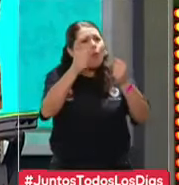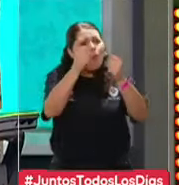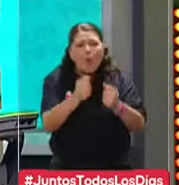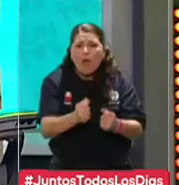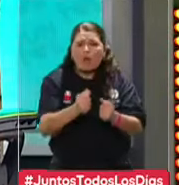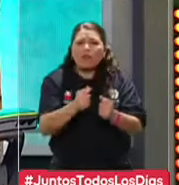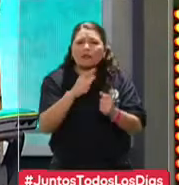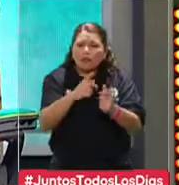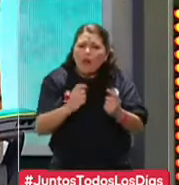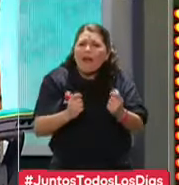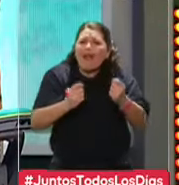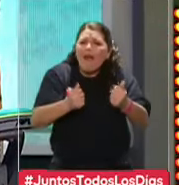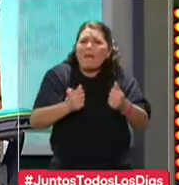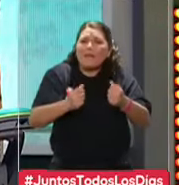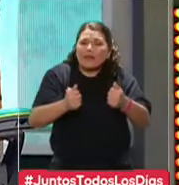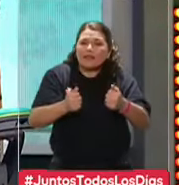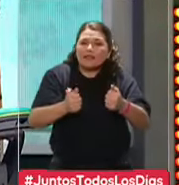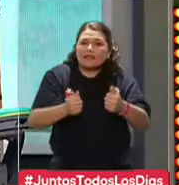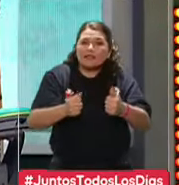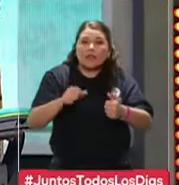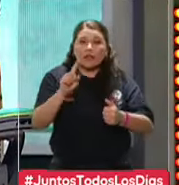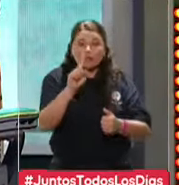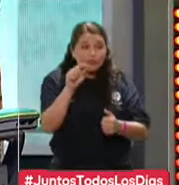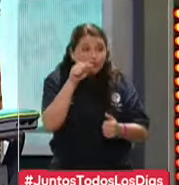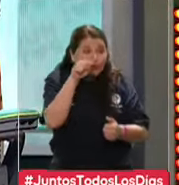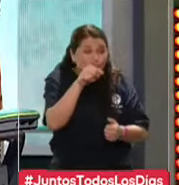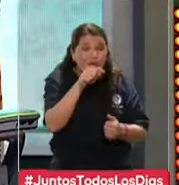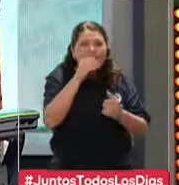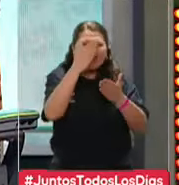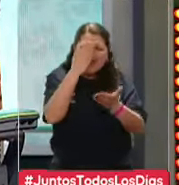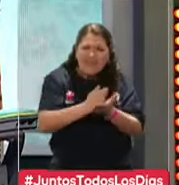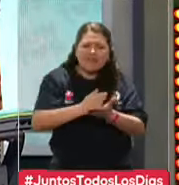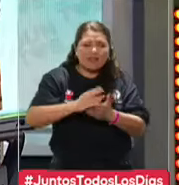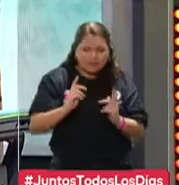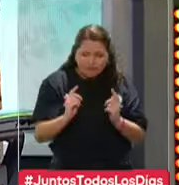hacer. Solo a ti te falta darte cuenta. Y en el proceso